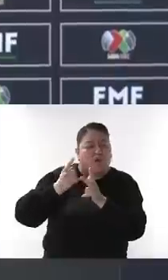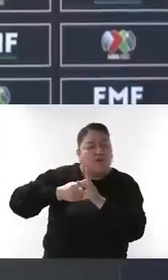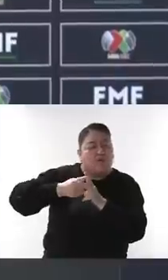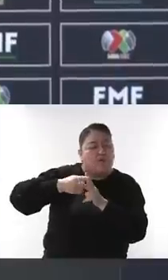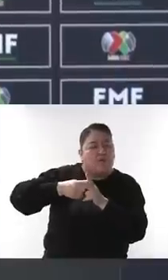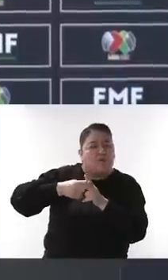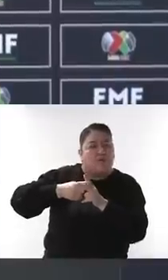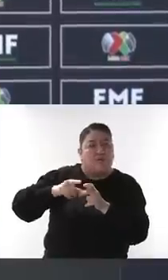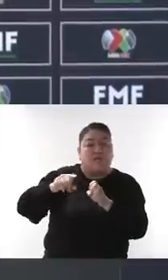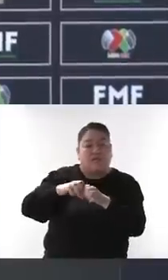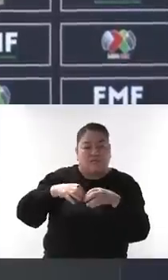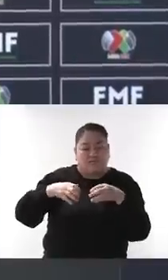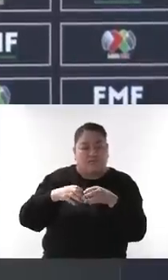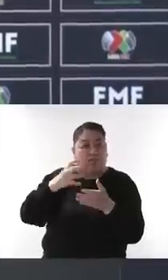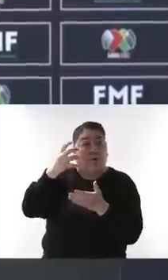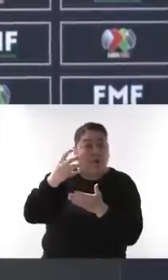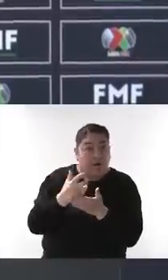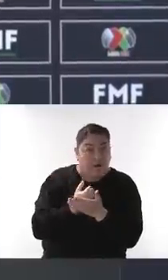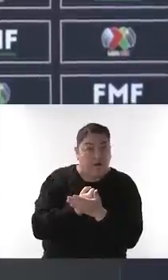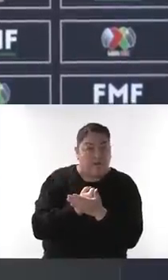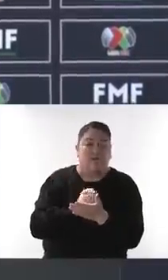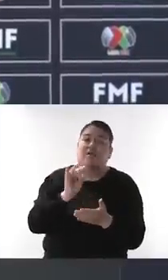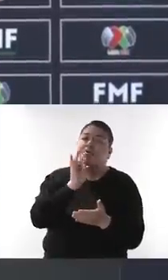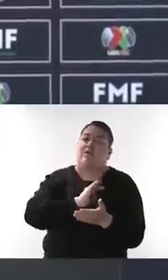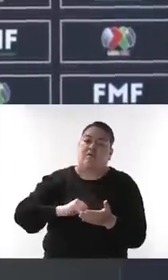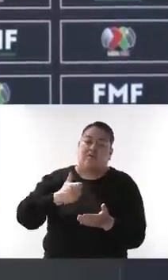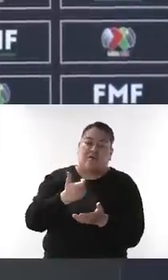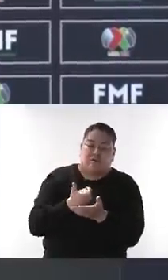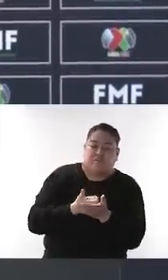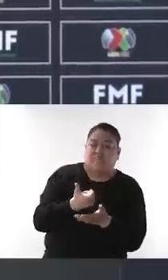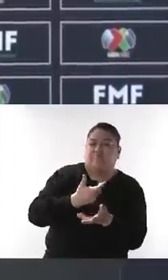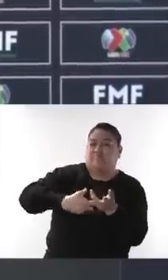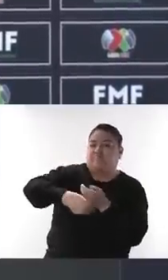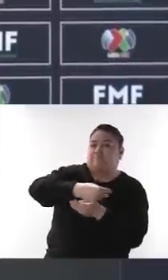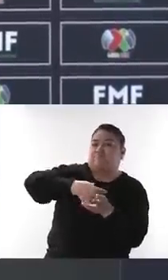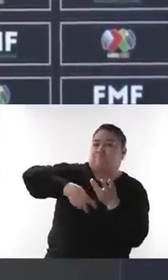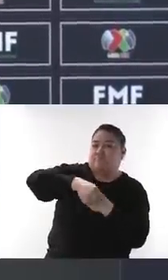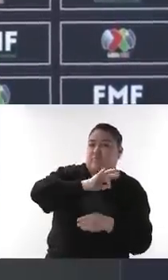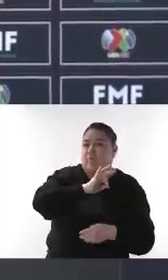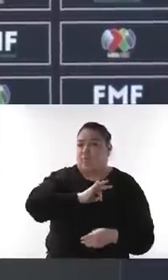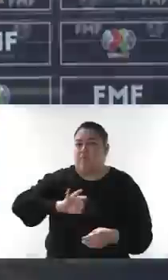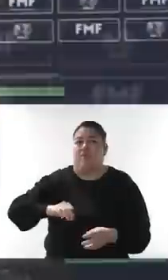que logran esas metas pues sigan invirtiendo en jugadores y en talento.